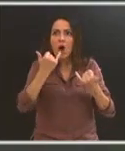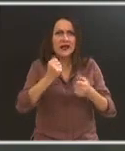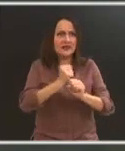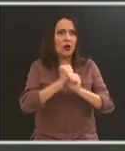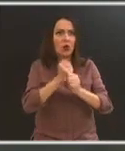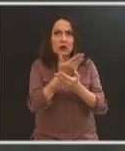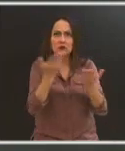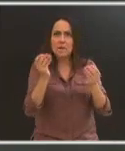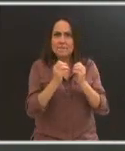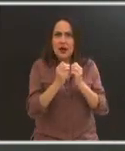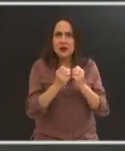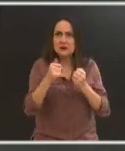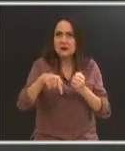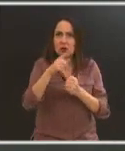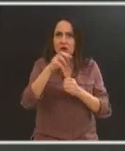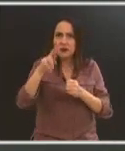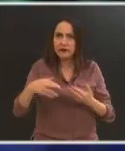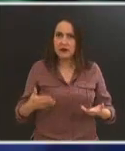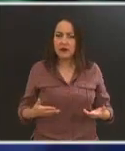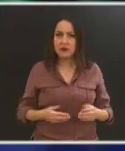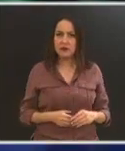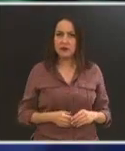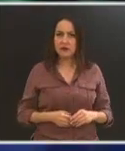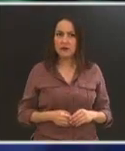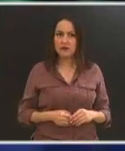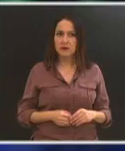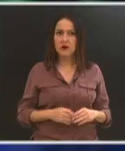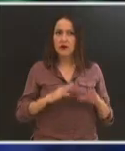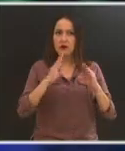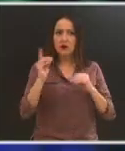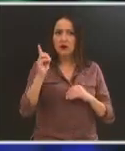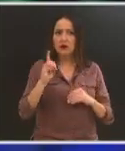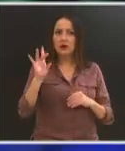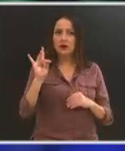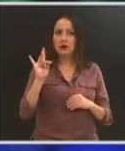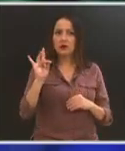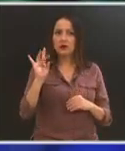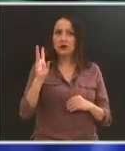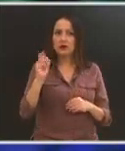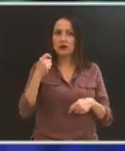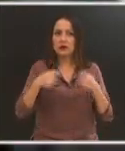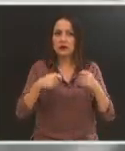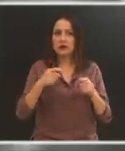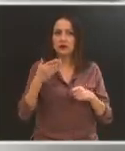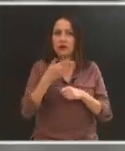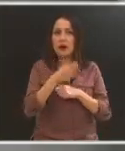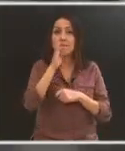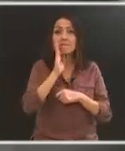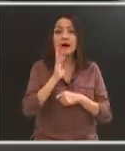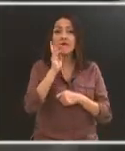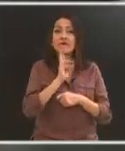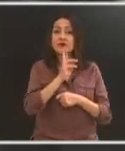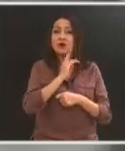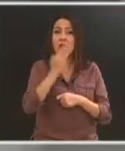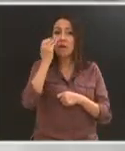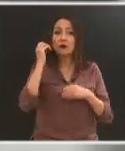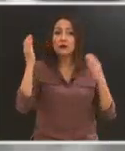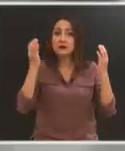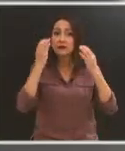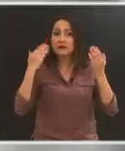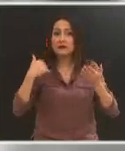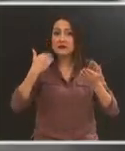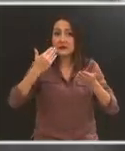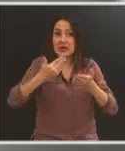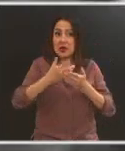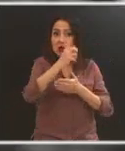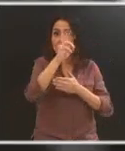está prevaleciendo en estos momentos en el país. La noche del domingo 8 de septiembre, ellos acudieron al bar-restaurante porque estaban celebrando la llegada a